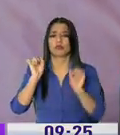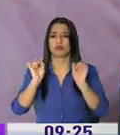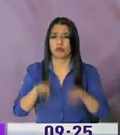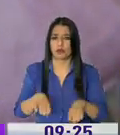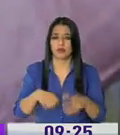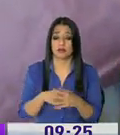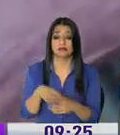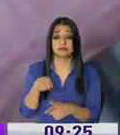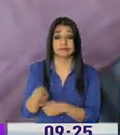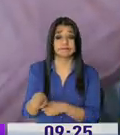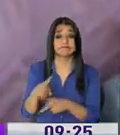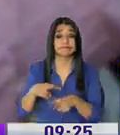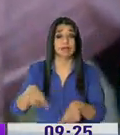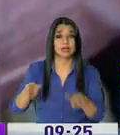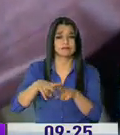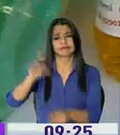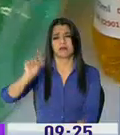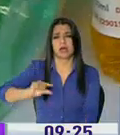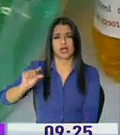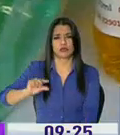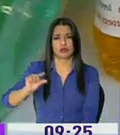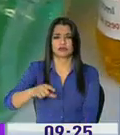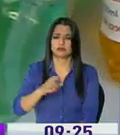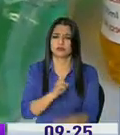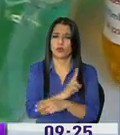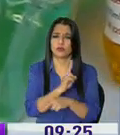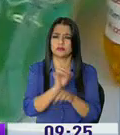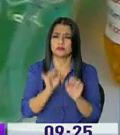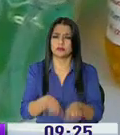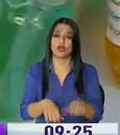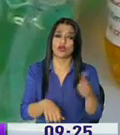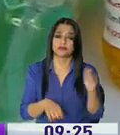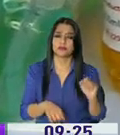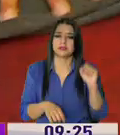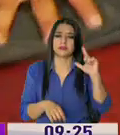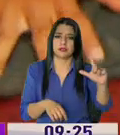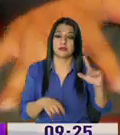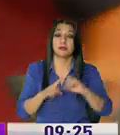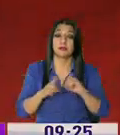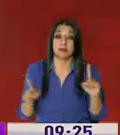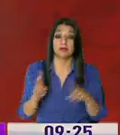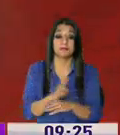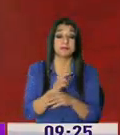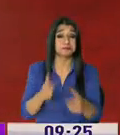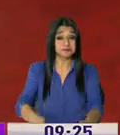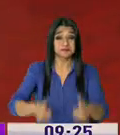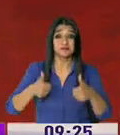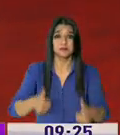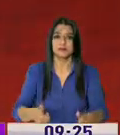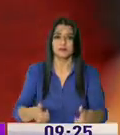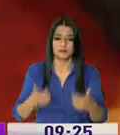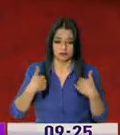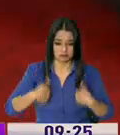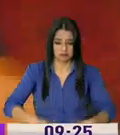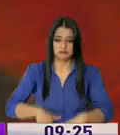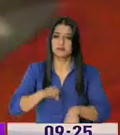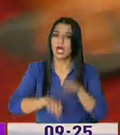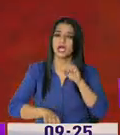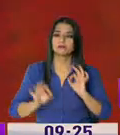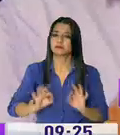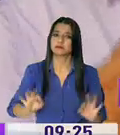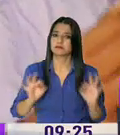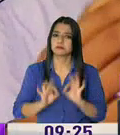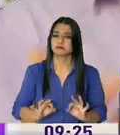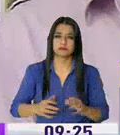el precio de esta sustancia es bajo en relación a otras y que su correcto uso no provoca efectos